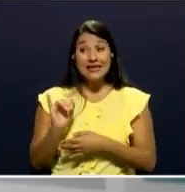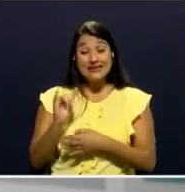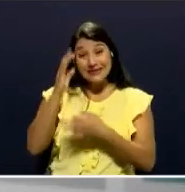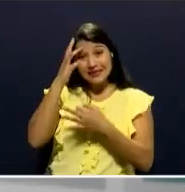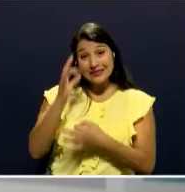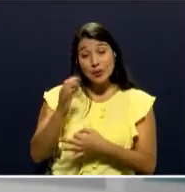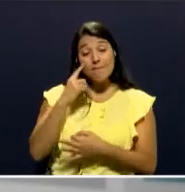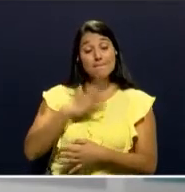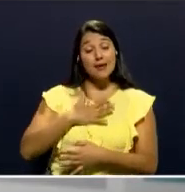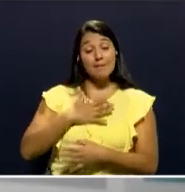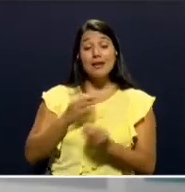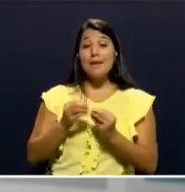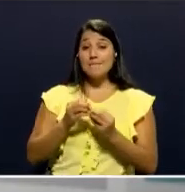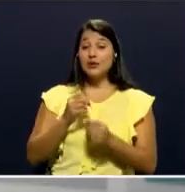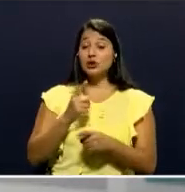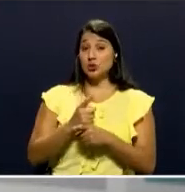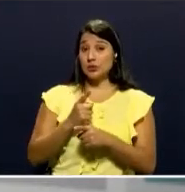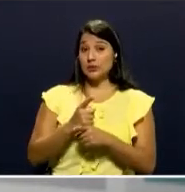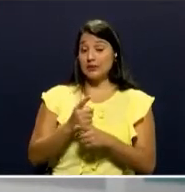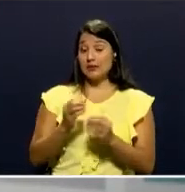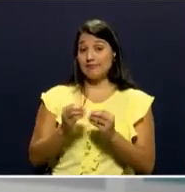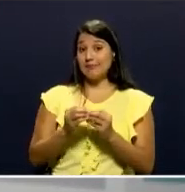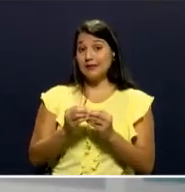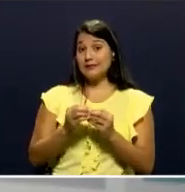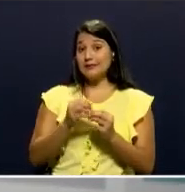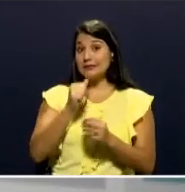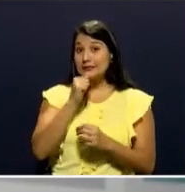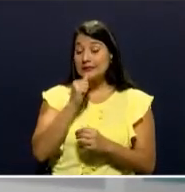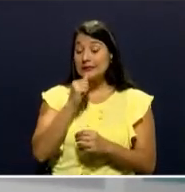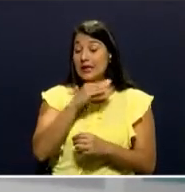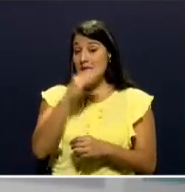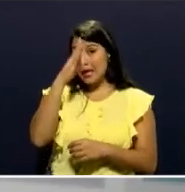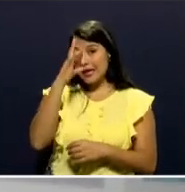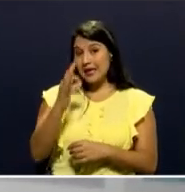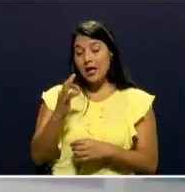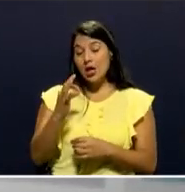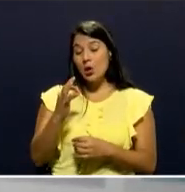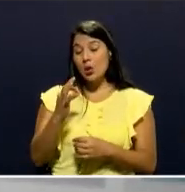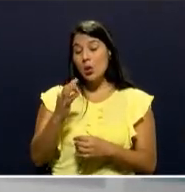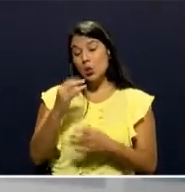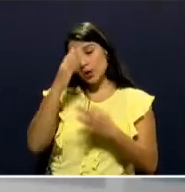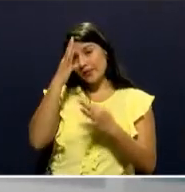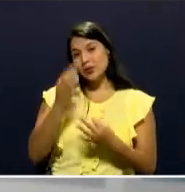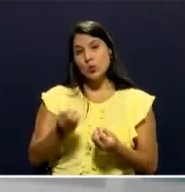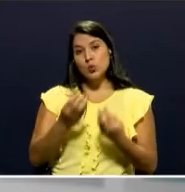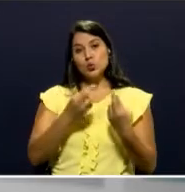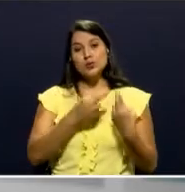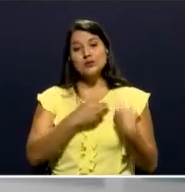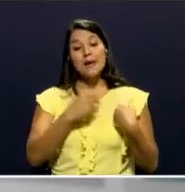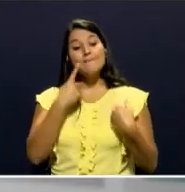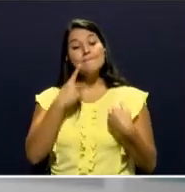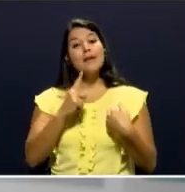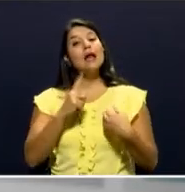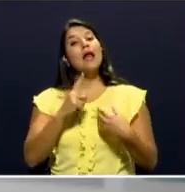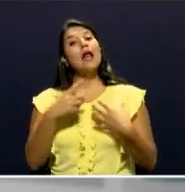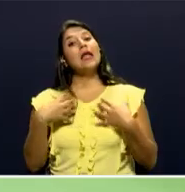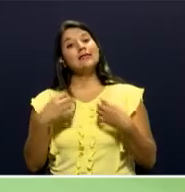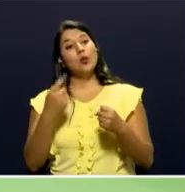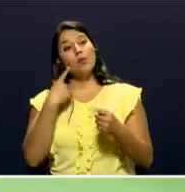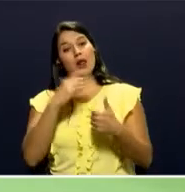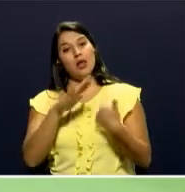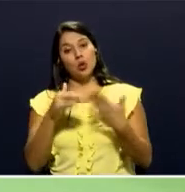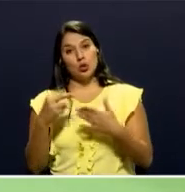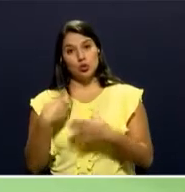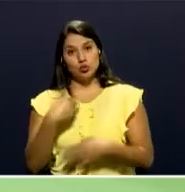es la más correcta la más sensata y yo creo que es una decisión muy responsable para el bienestar de todos nosotros